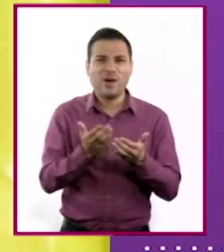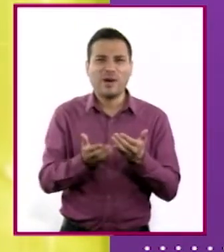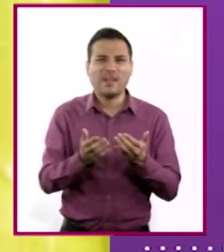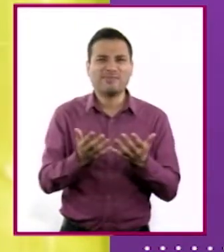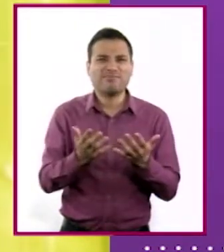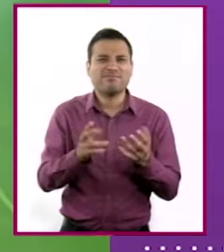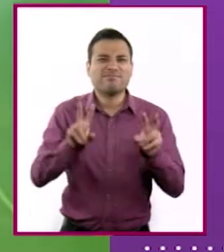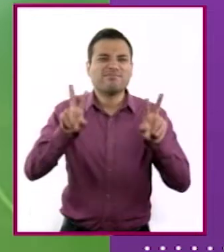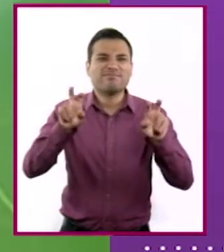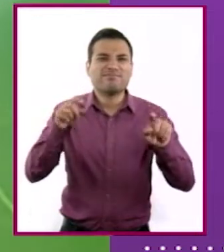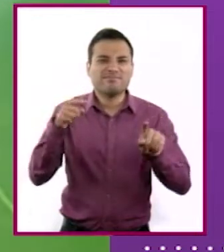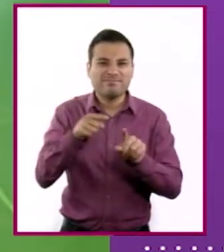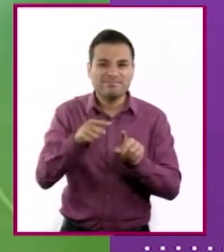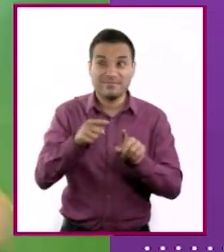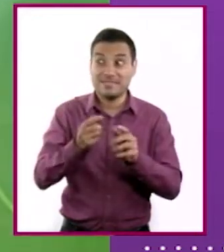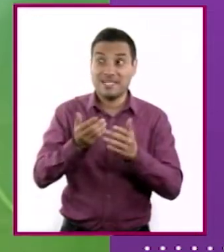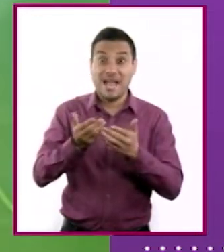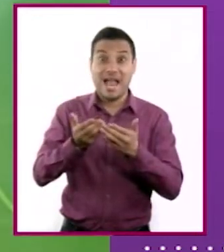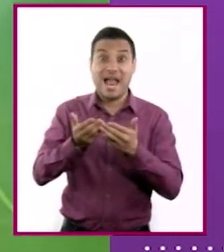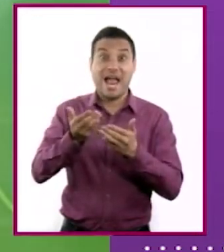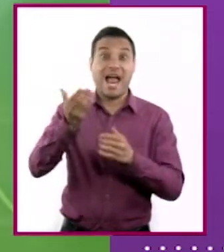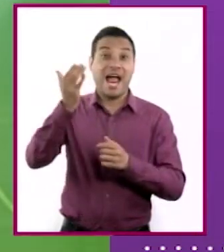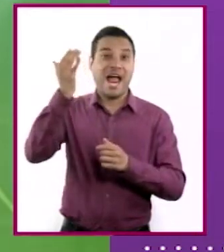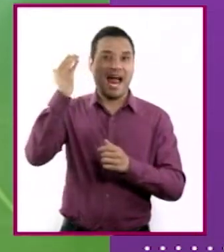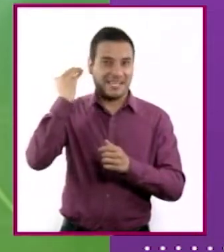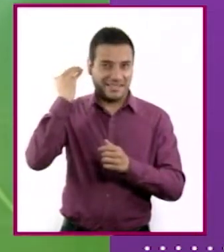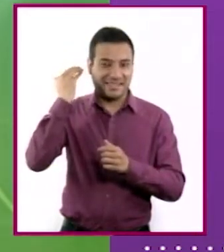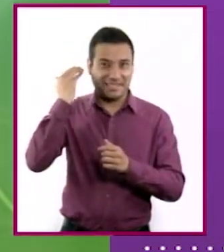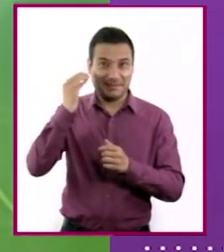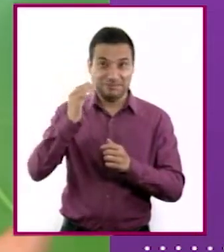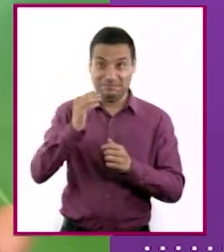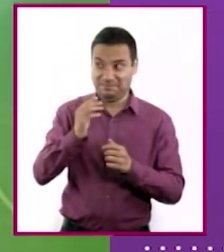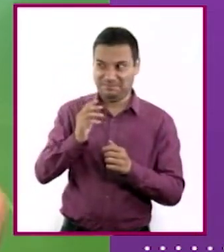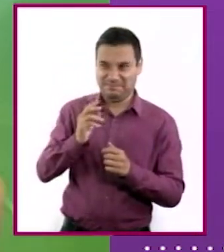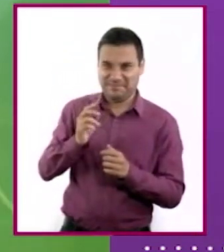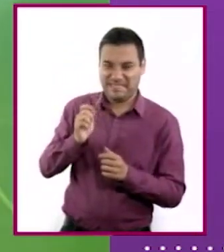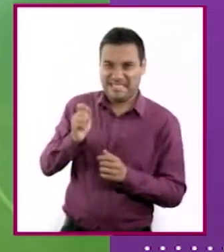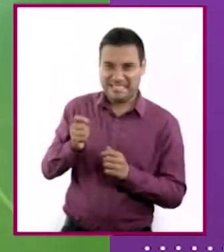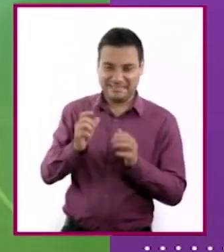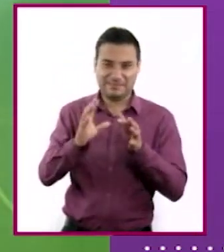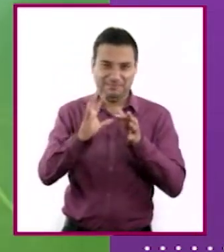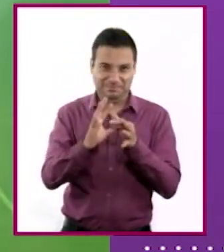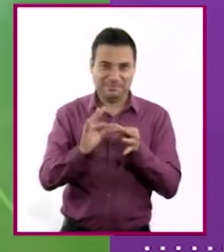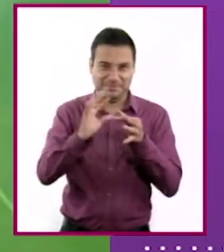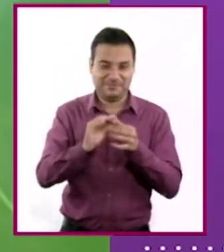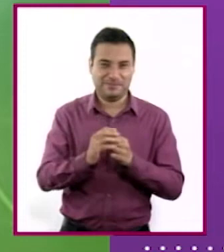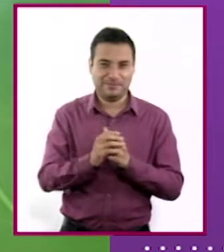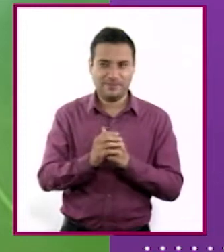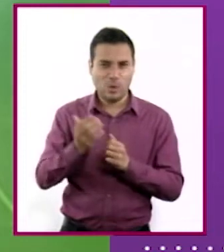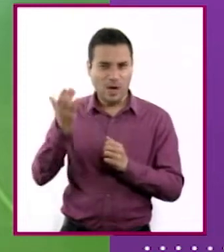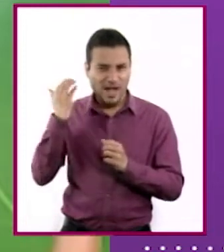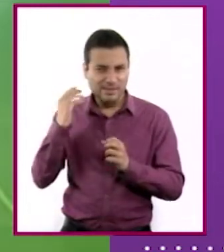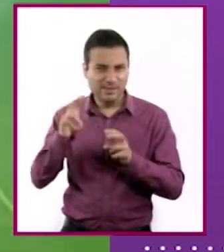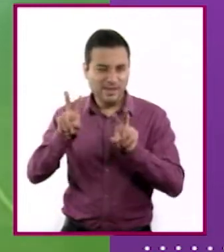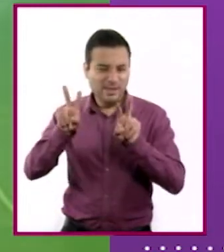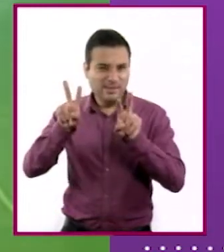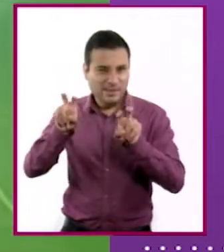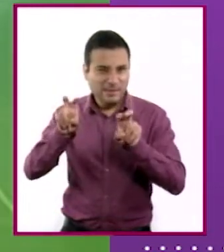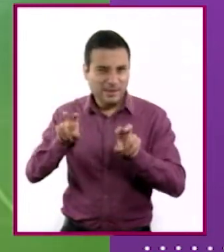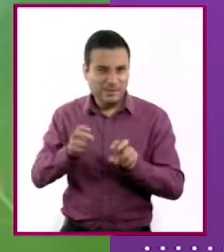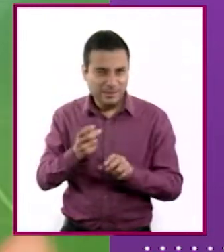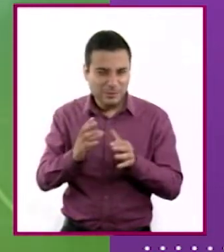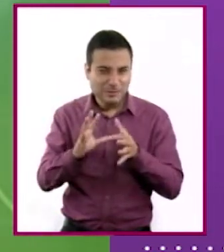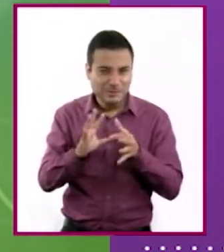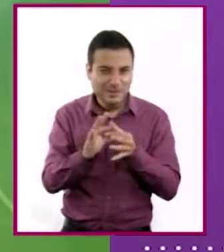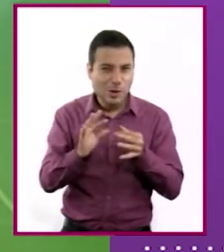atrás. No estamos hablando de un repaso de las anteriores unidades, sino de mirar hacia atrás en nuestra